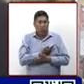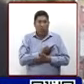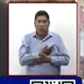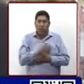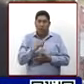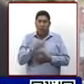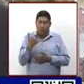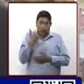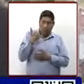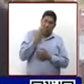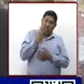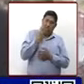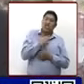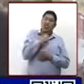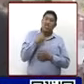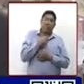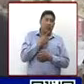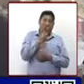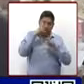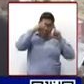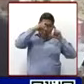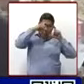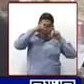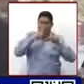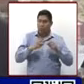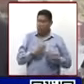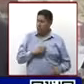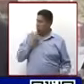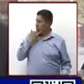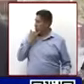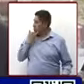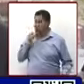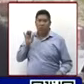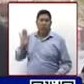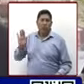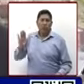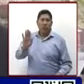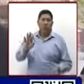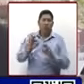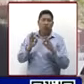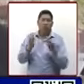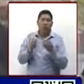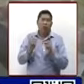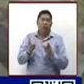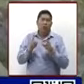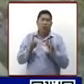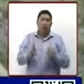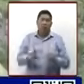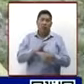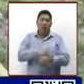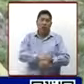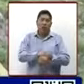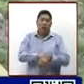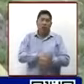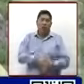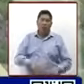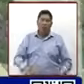siendo amedrentados nosotros en la calle, nos están sacando fotos, sus familias, las mismas personas de los que están